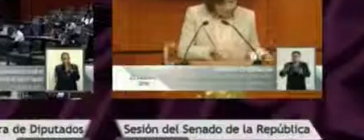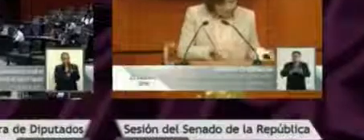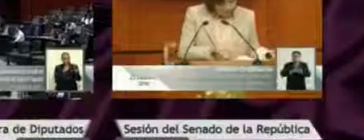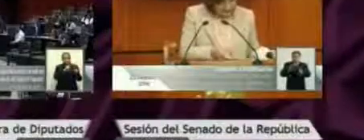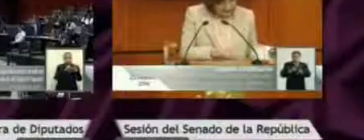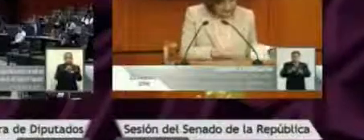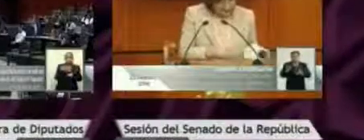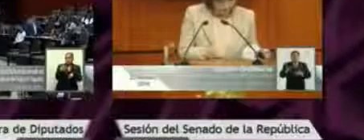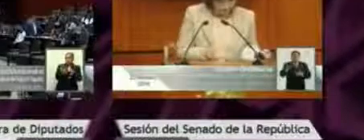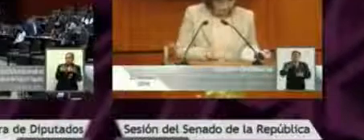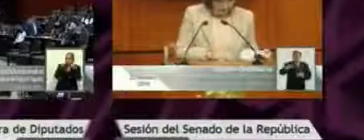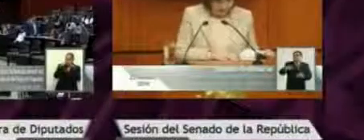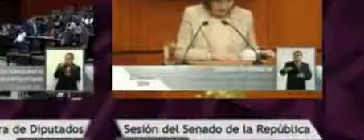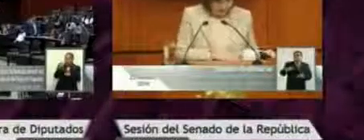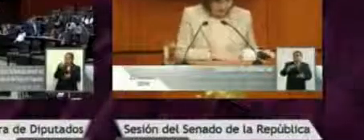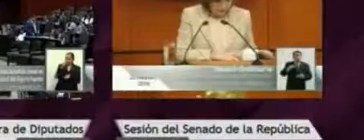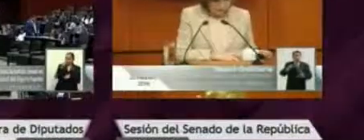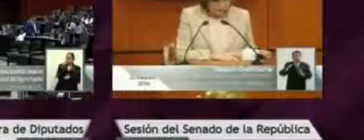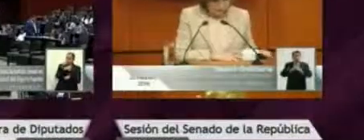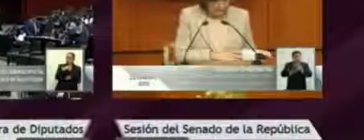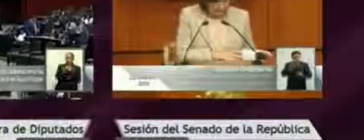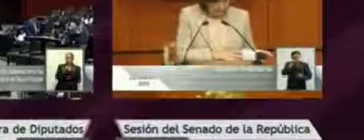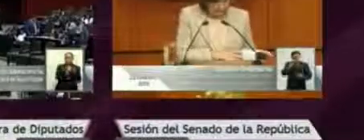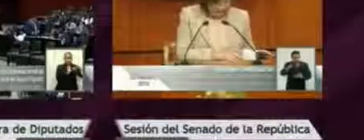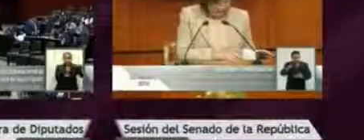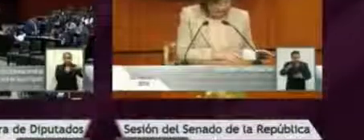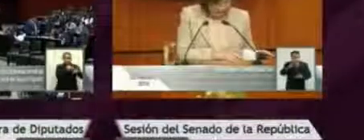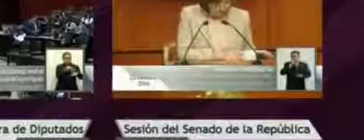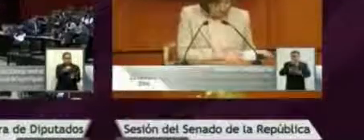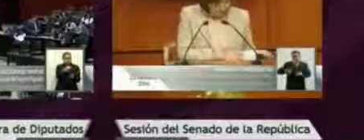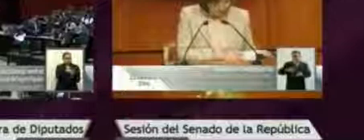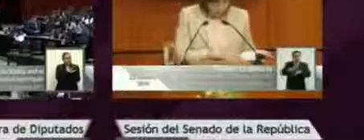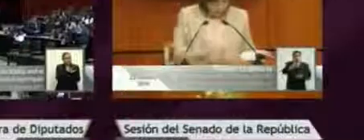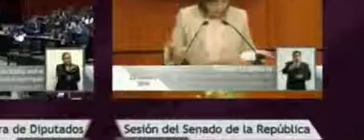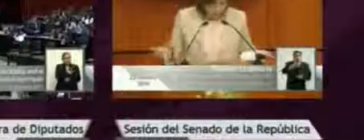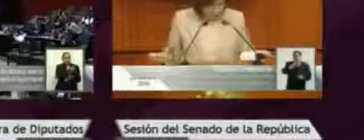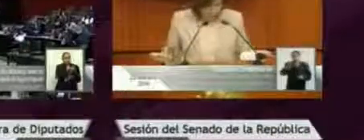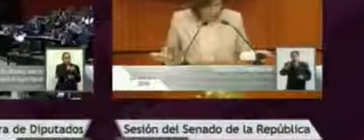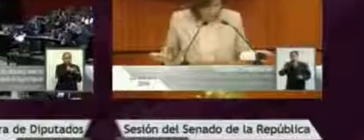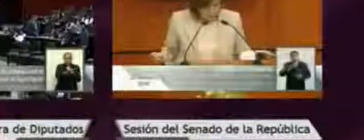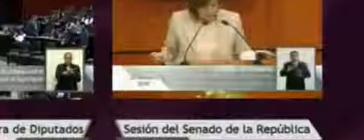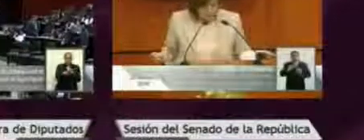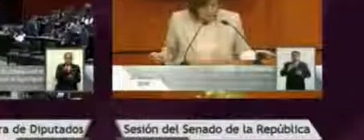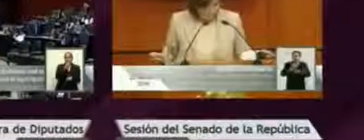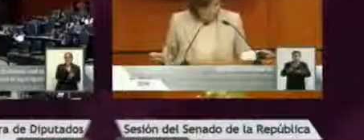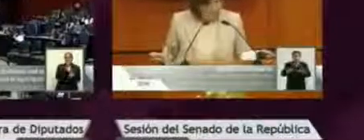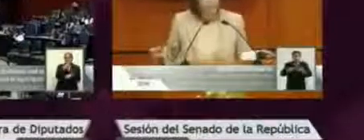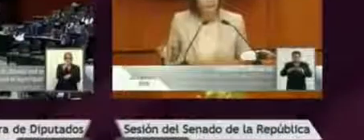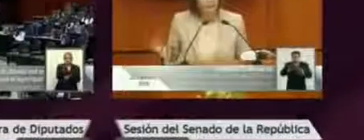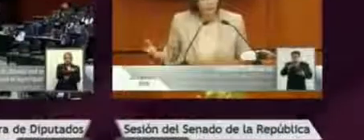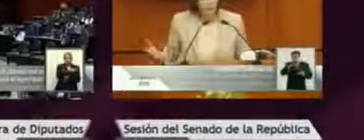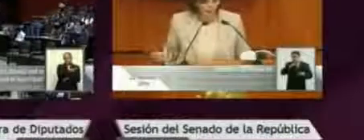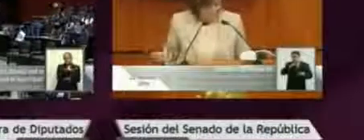el derecho constitucional de la protección de la salud, tal como se menciona en el artículo 4 constitucional. El